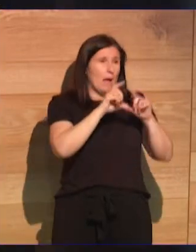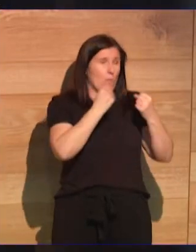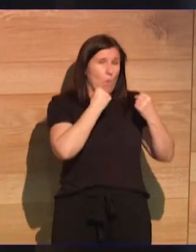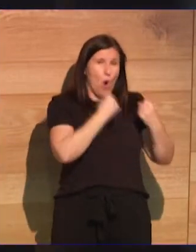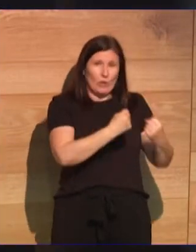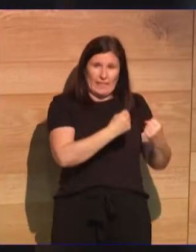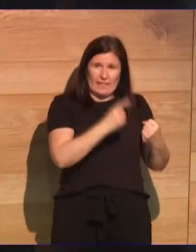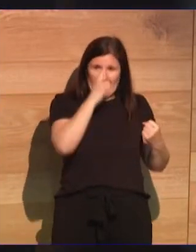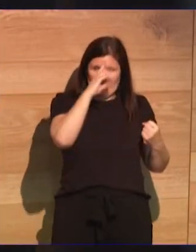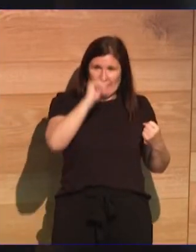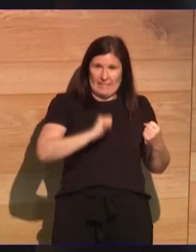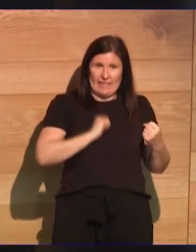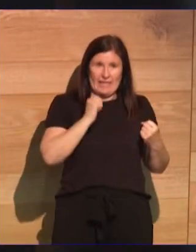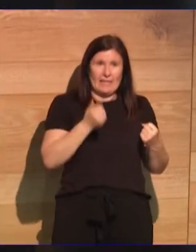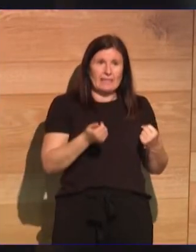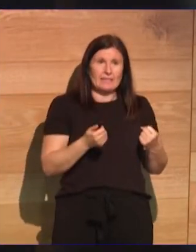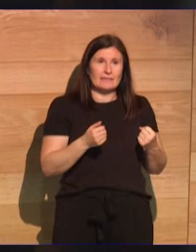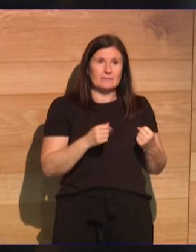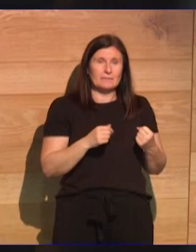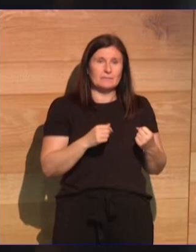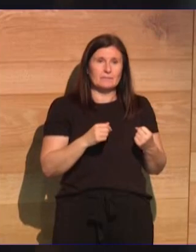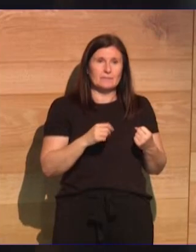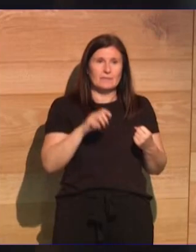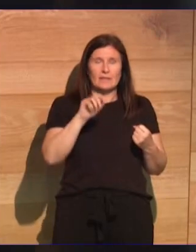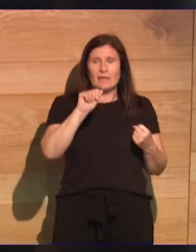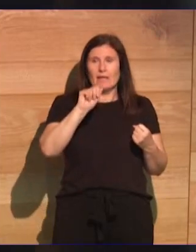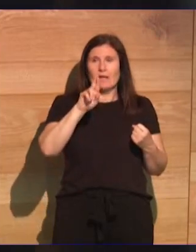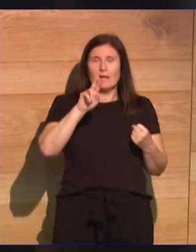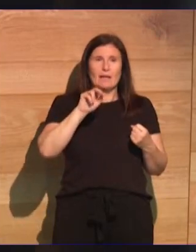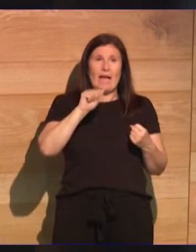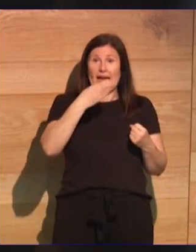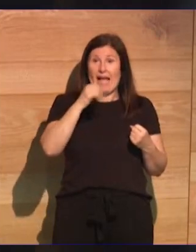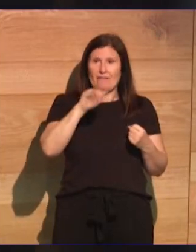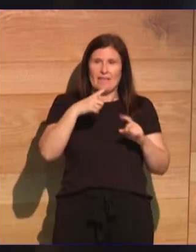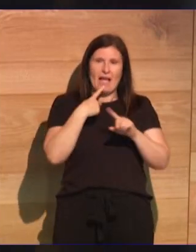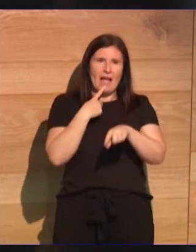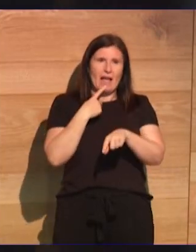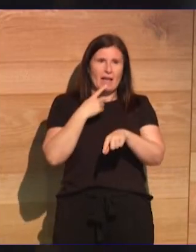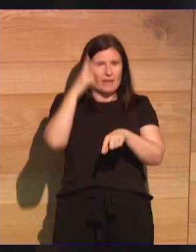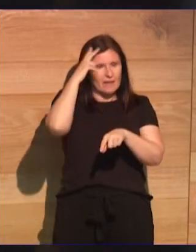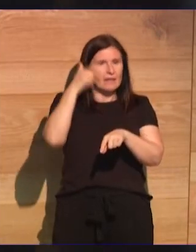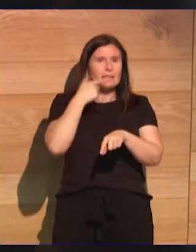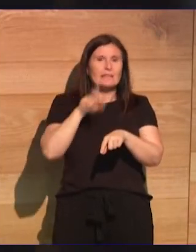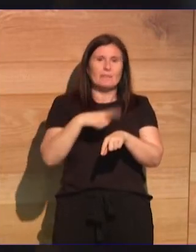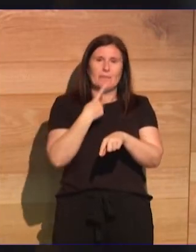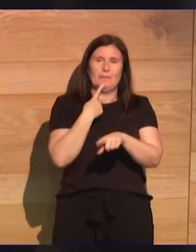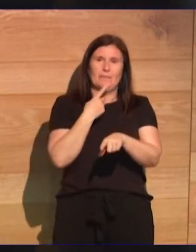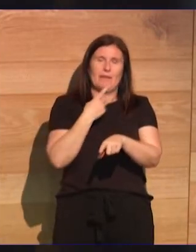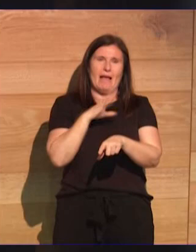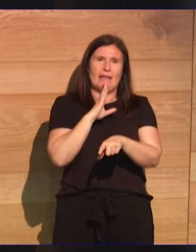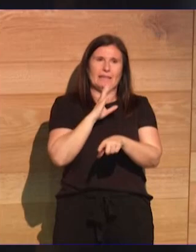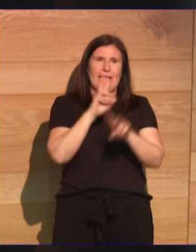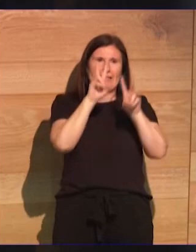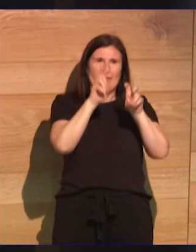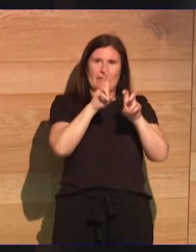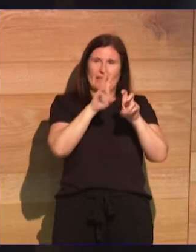IA es precisamente Arabia Saudí. Entonces, desde el punto de vista de la mujer, que es un poco lo que estamos hablando de inclusividad, pues será